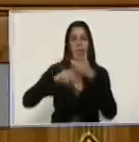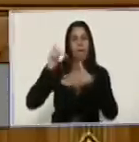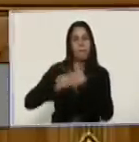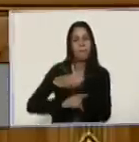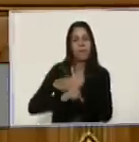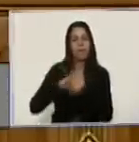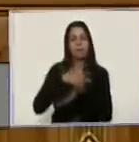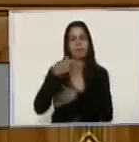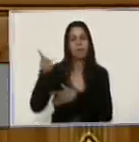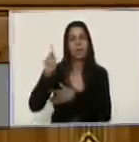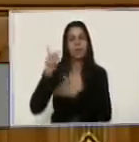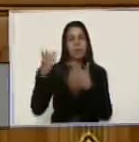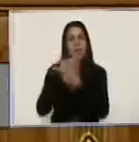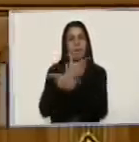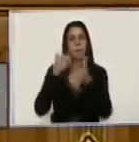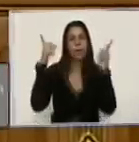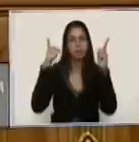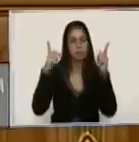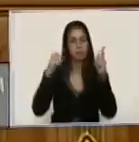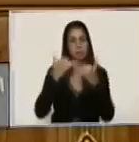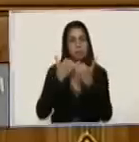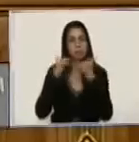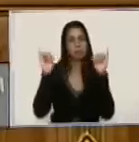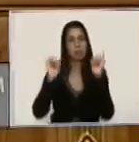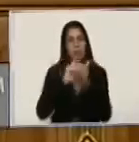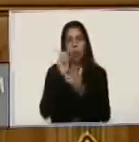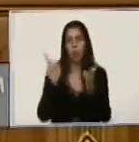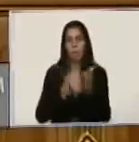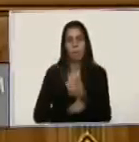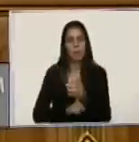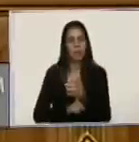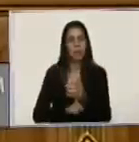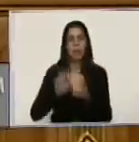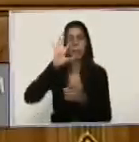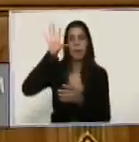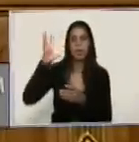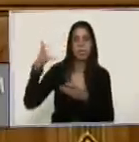que es independencia absoluta de todo poder extranjero.